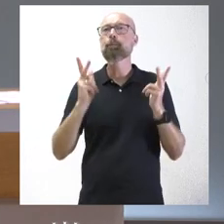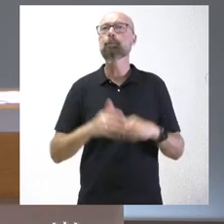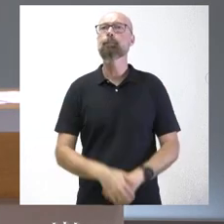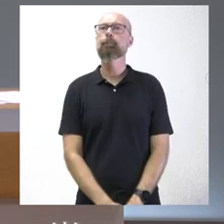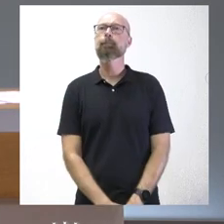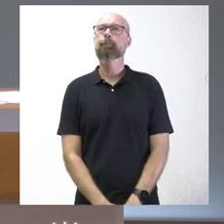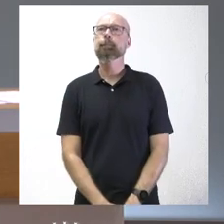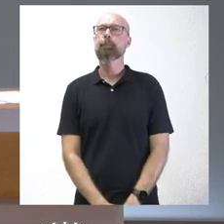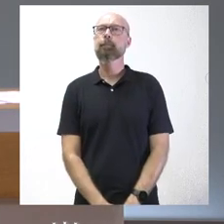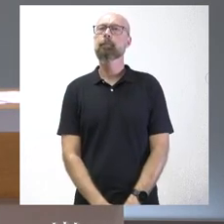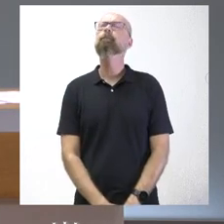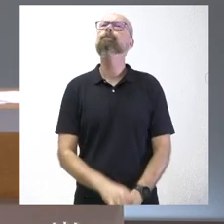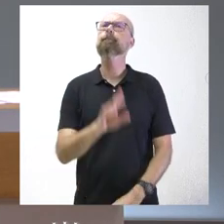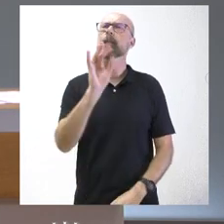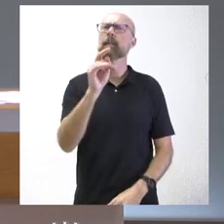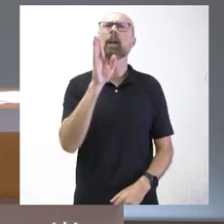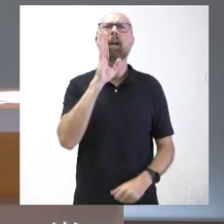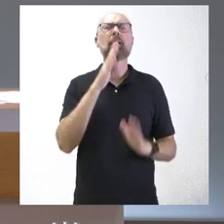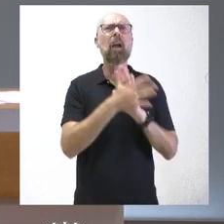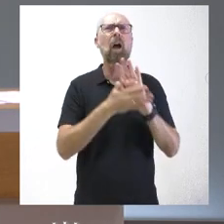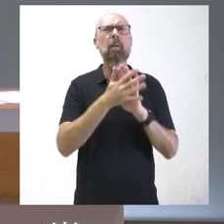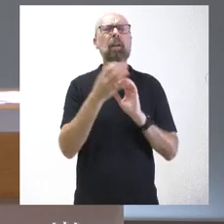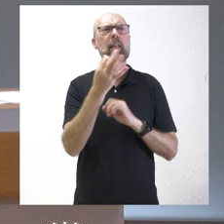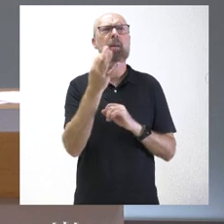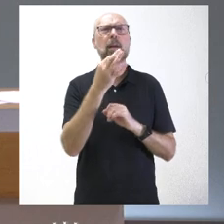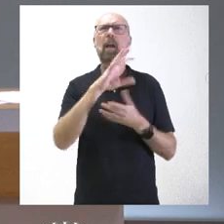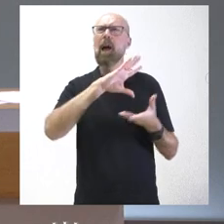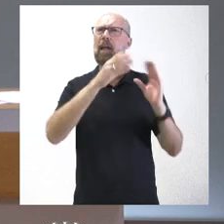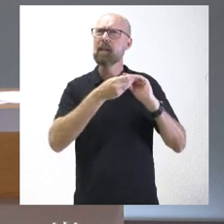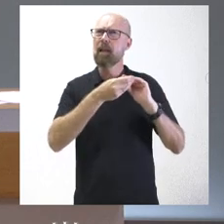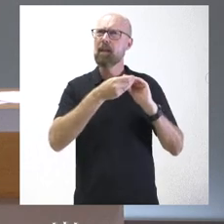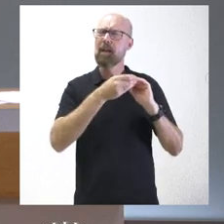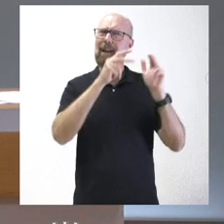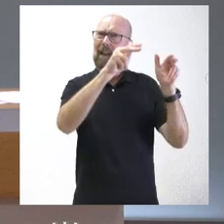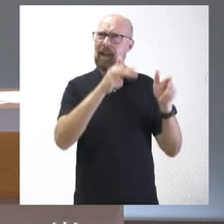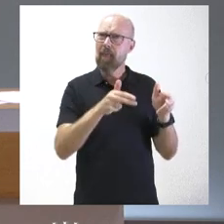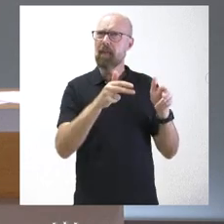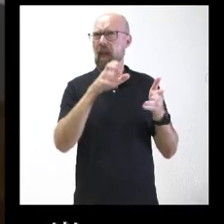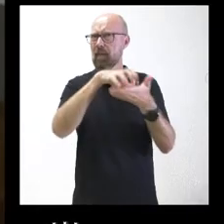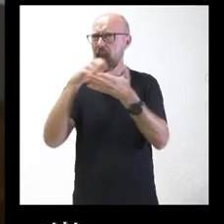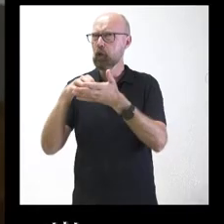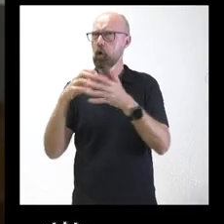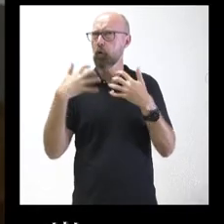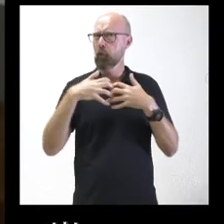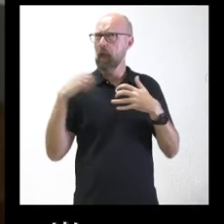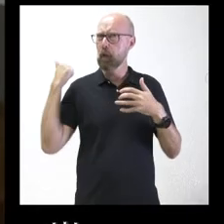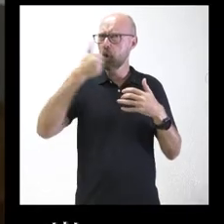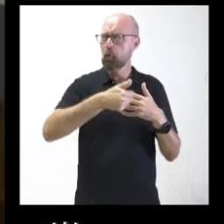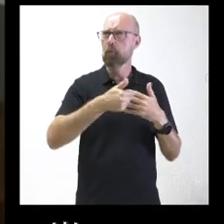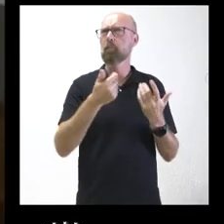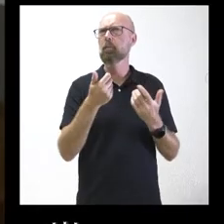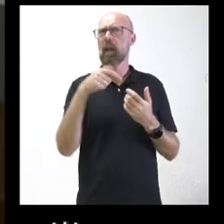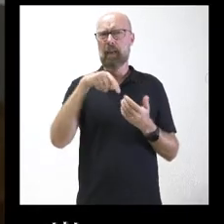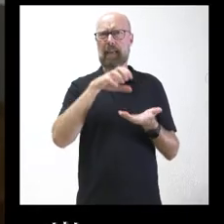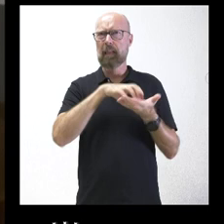si ha hablado de que van a tener que adaptarse los las residencias y los centros que ya están en funcionamiento que en Castilla y león